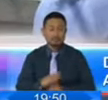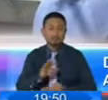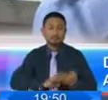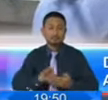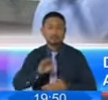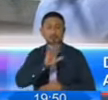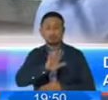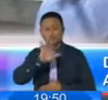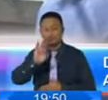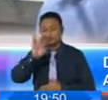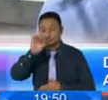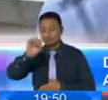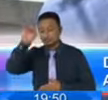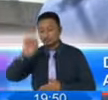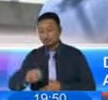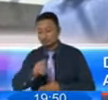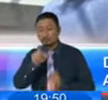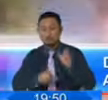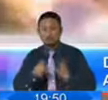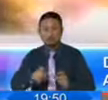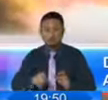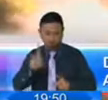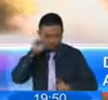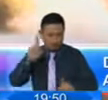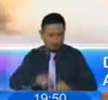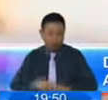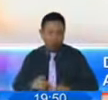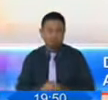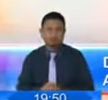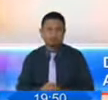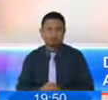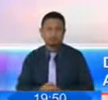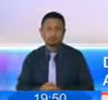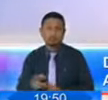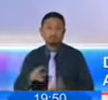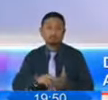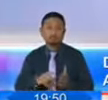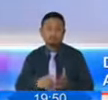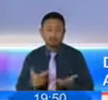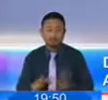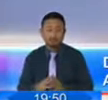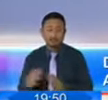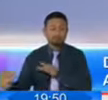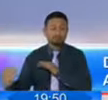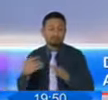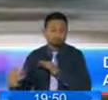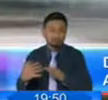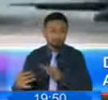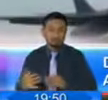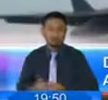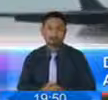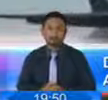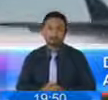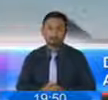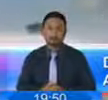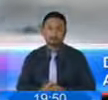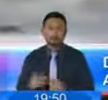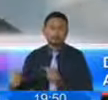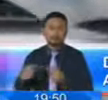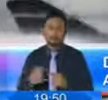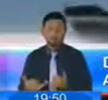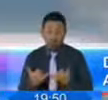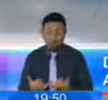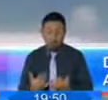del 57% de la población. Aunque esto significaría una guerra sin fin. Este conflicto ha